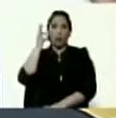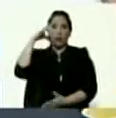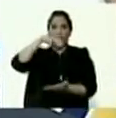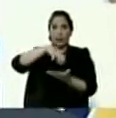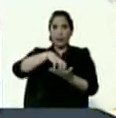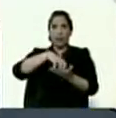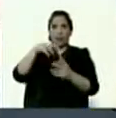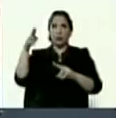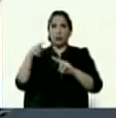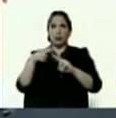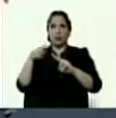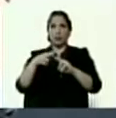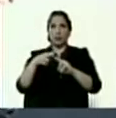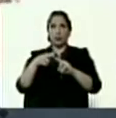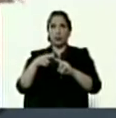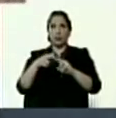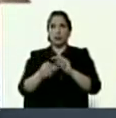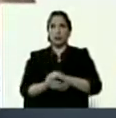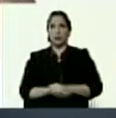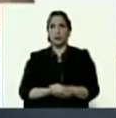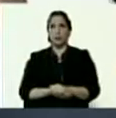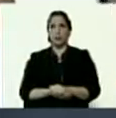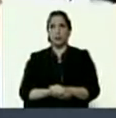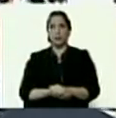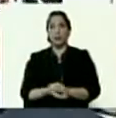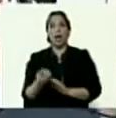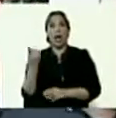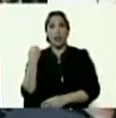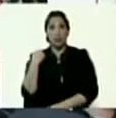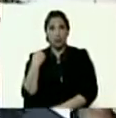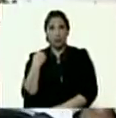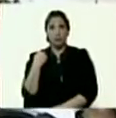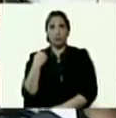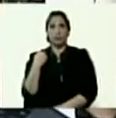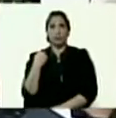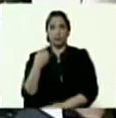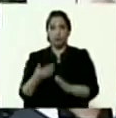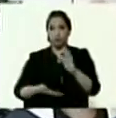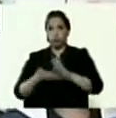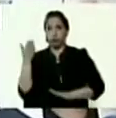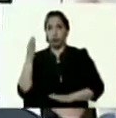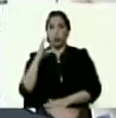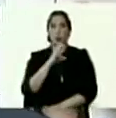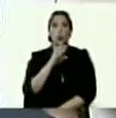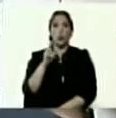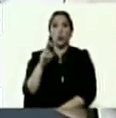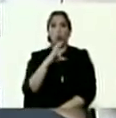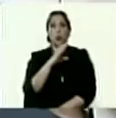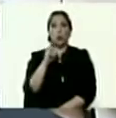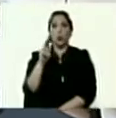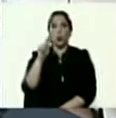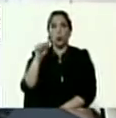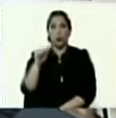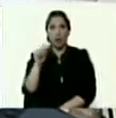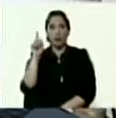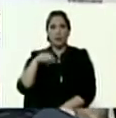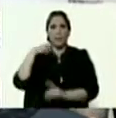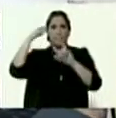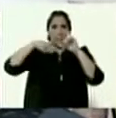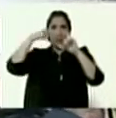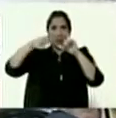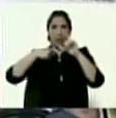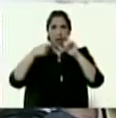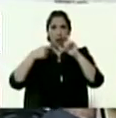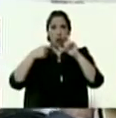Laide Yorbeis Gómez, por cierto, ayer salió hacia Cúcuta, e incluso en el video que aparece en las